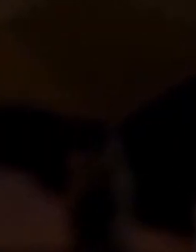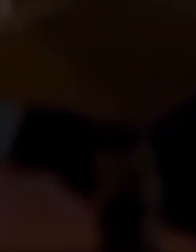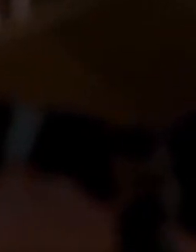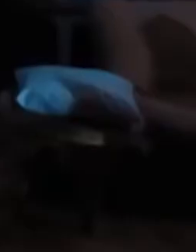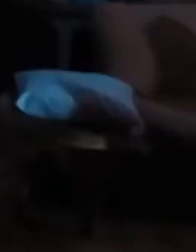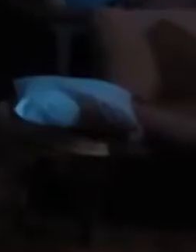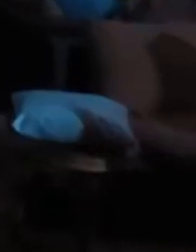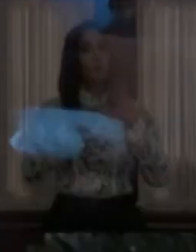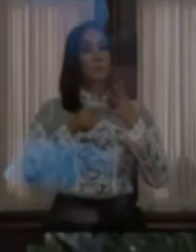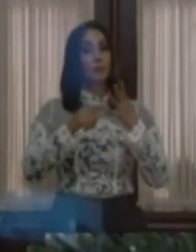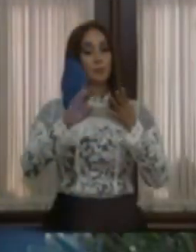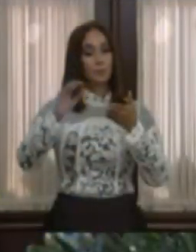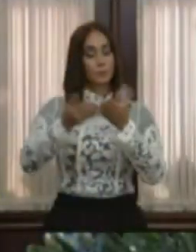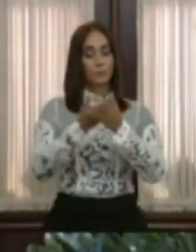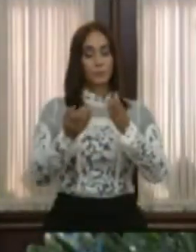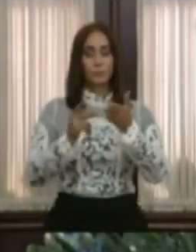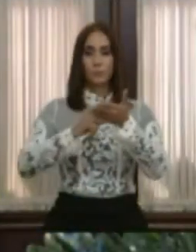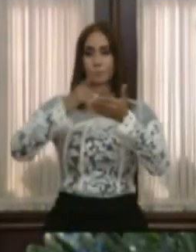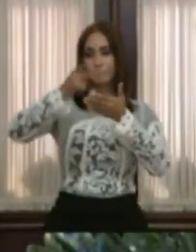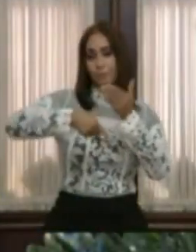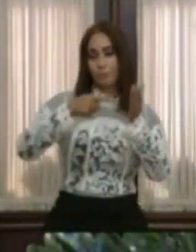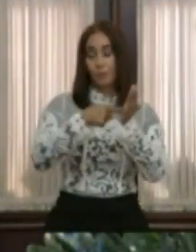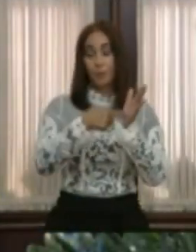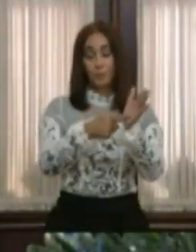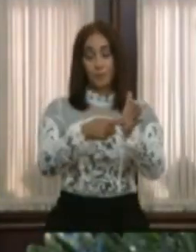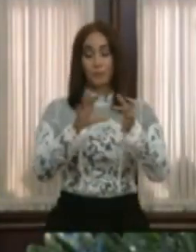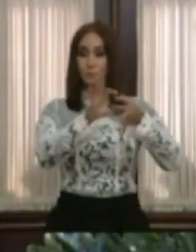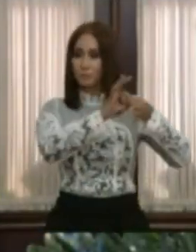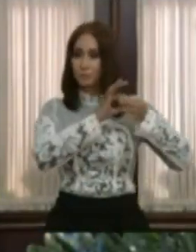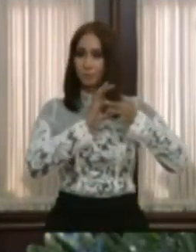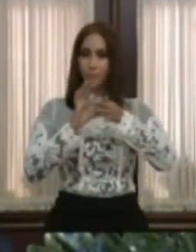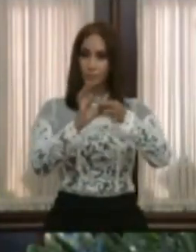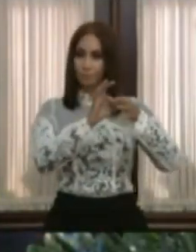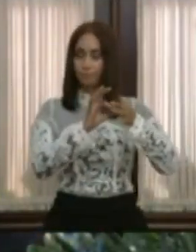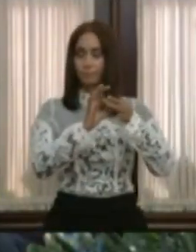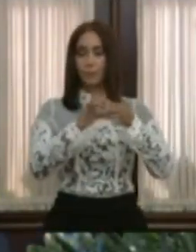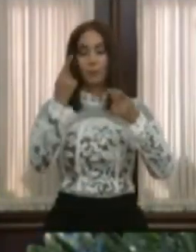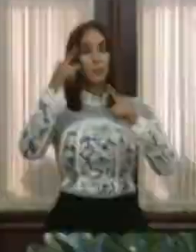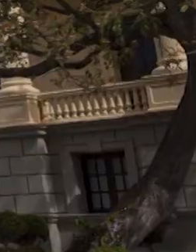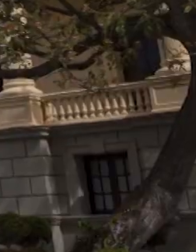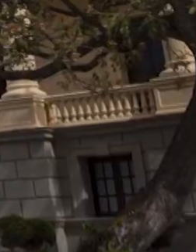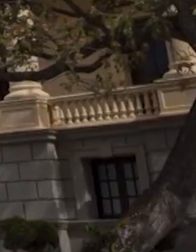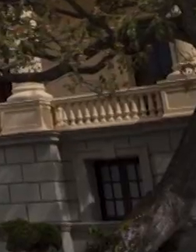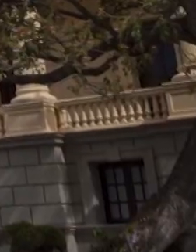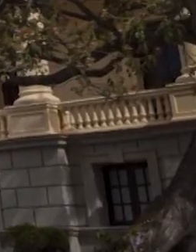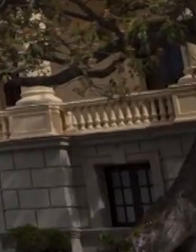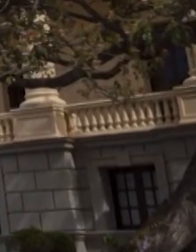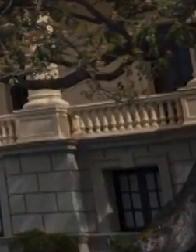este nuevo plan actuarán de forma conjunta y coordinada para lograr el objetivo marcado.